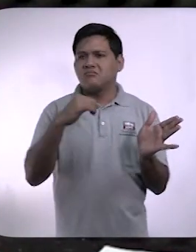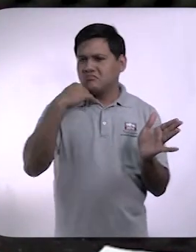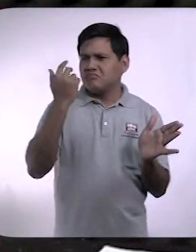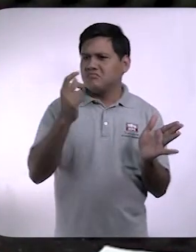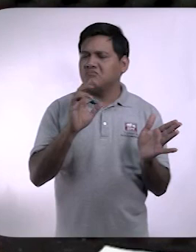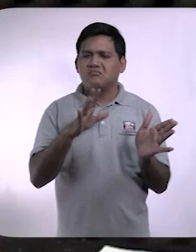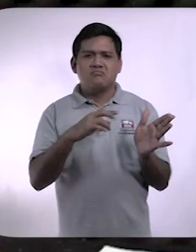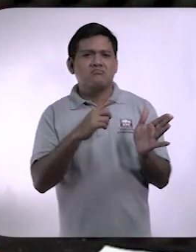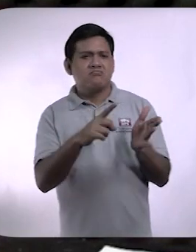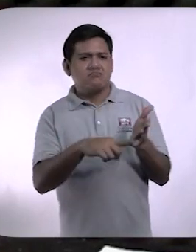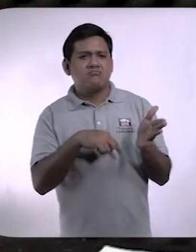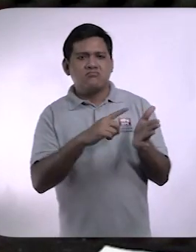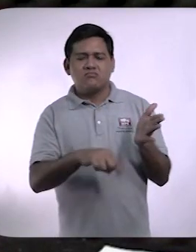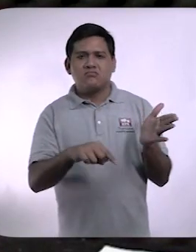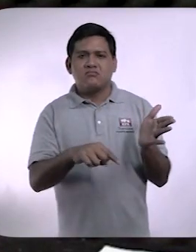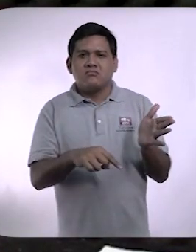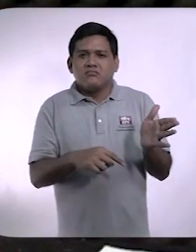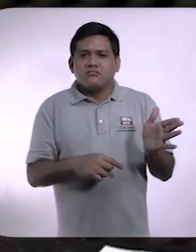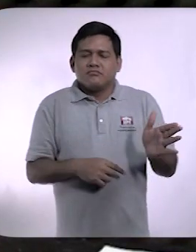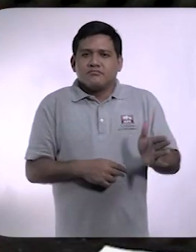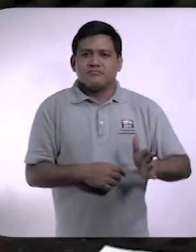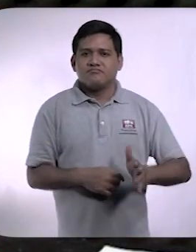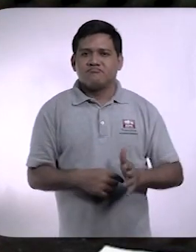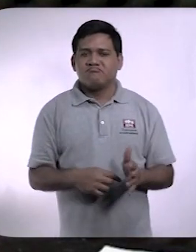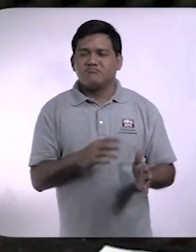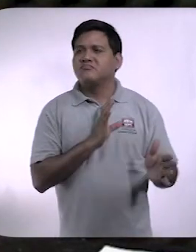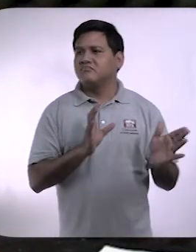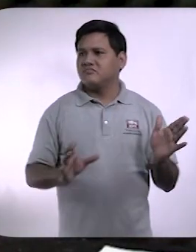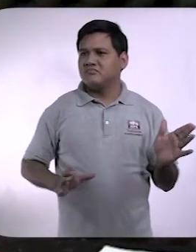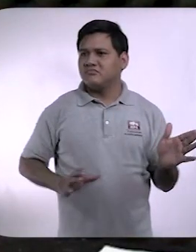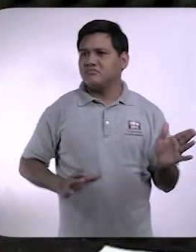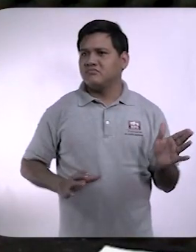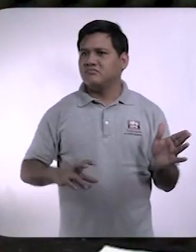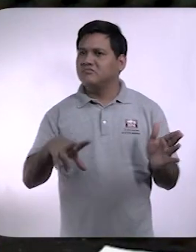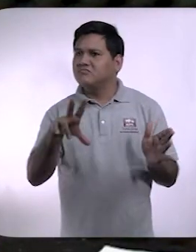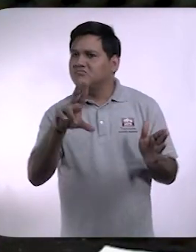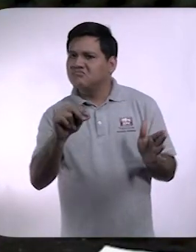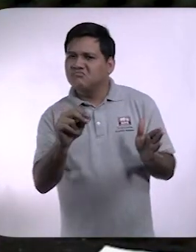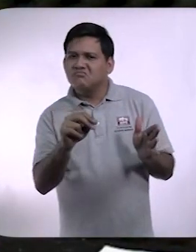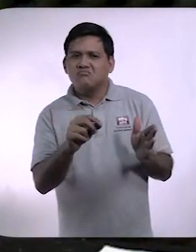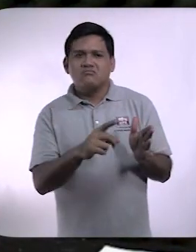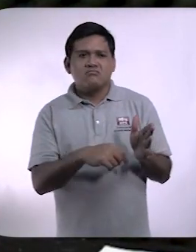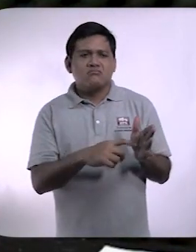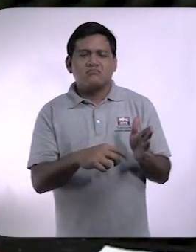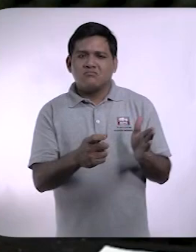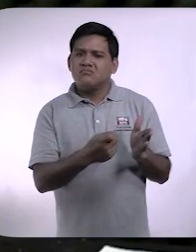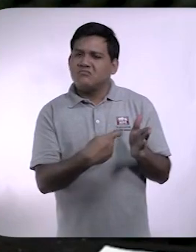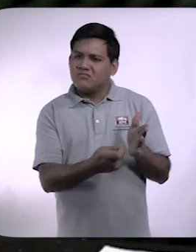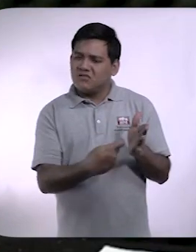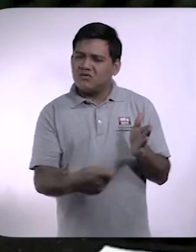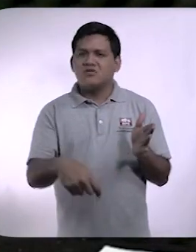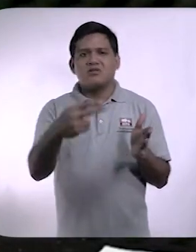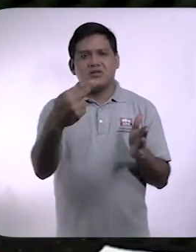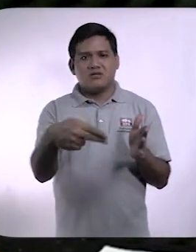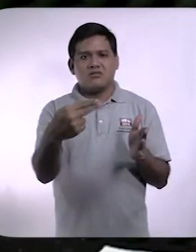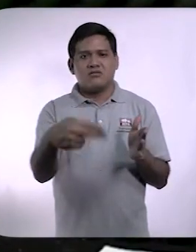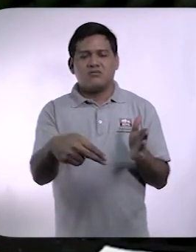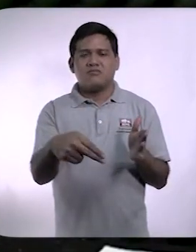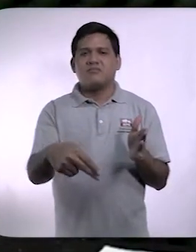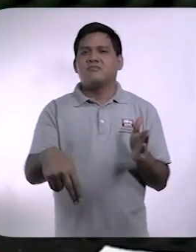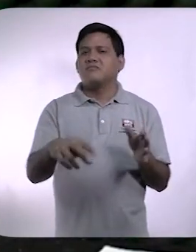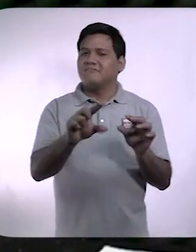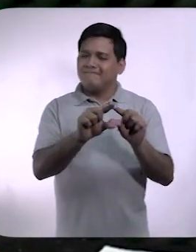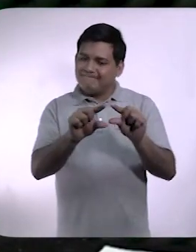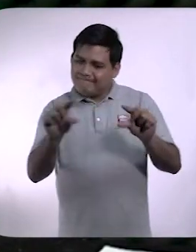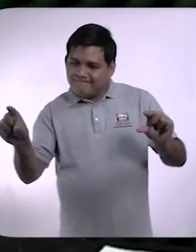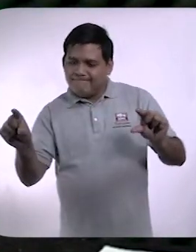por alguna candidata, candidato no registrado, escribe en este recuadro el nombre completo.